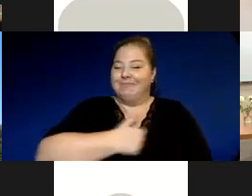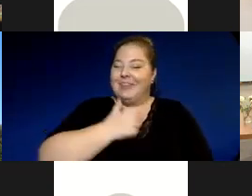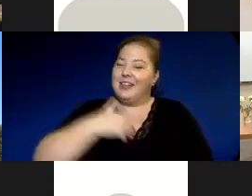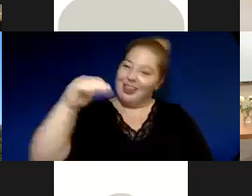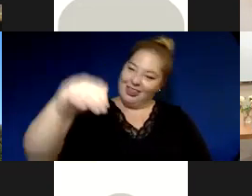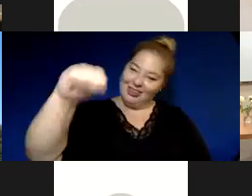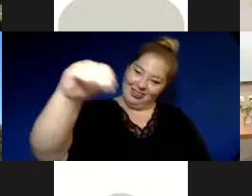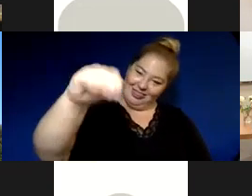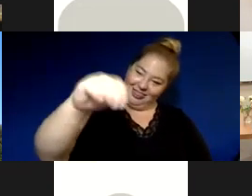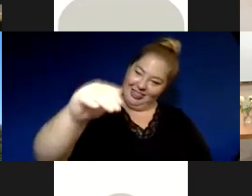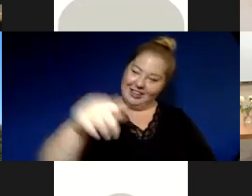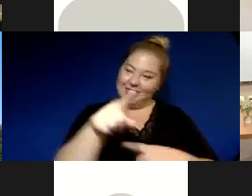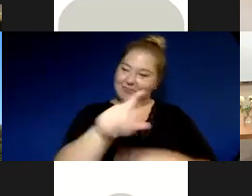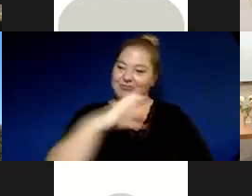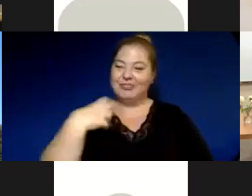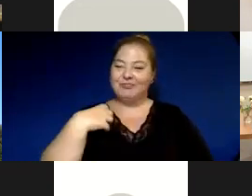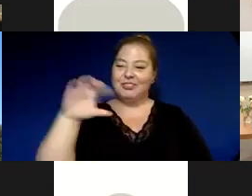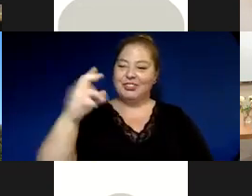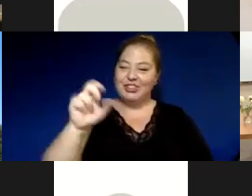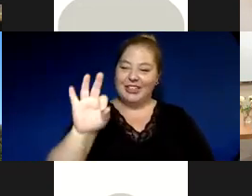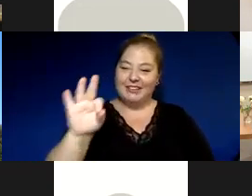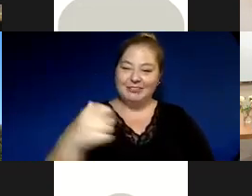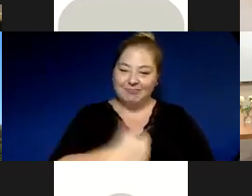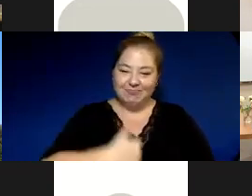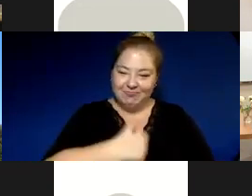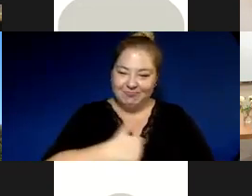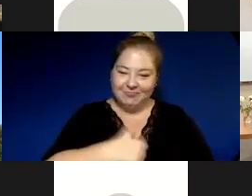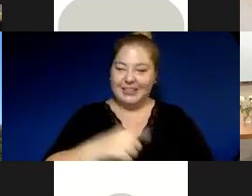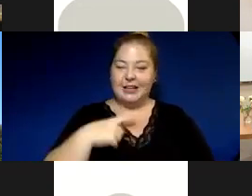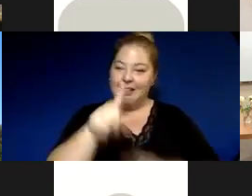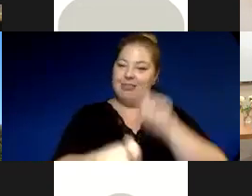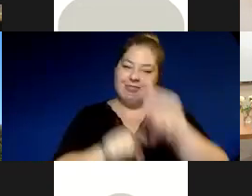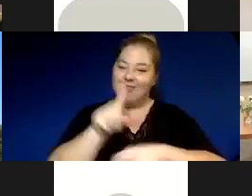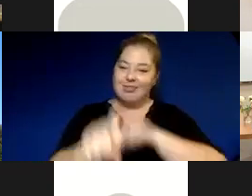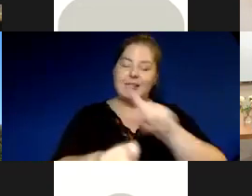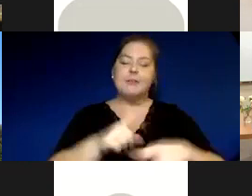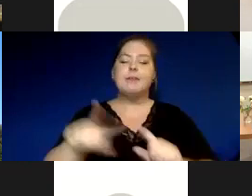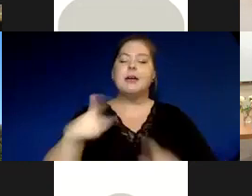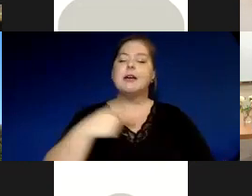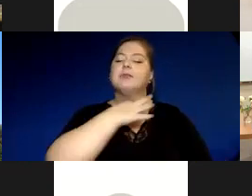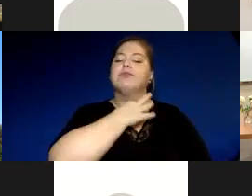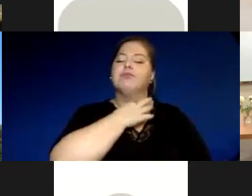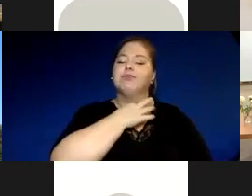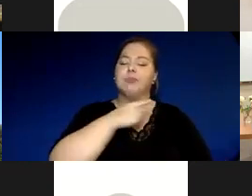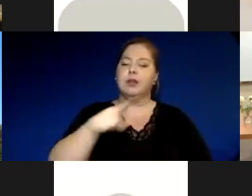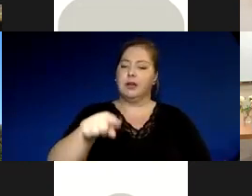Yo creo que la mayoría pensamos en sistemas de bomberos como algo que se da en